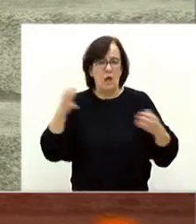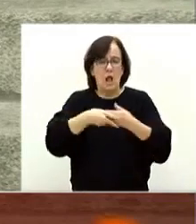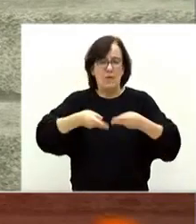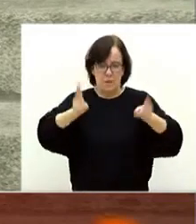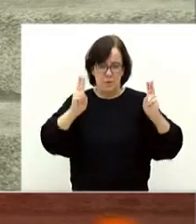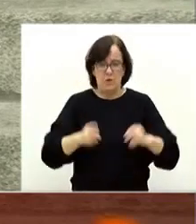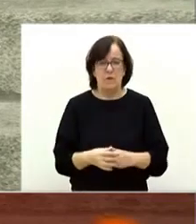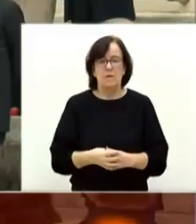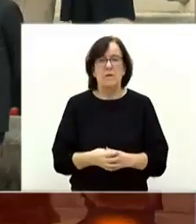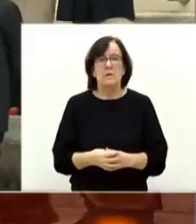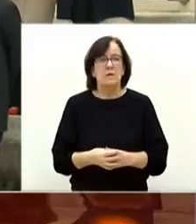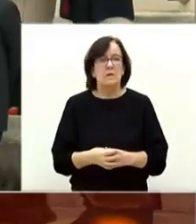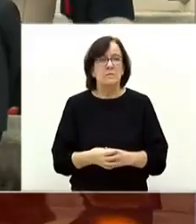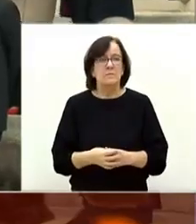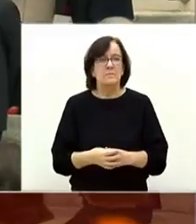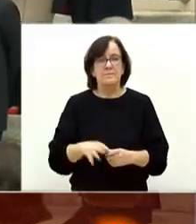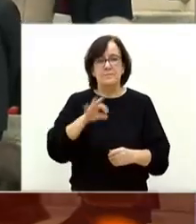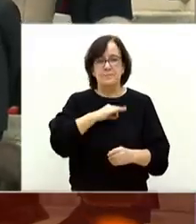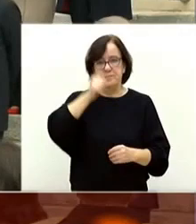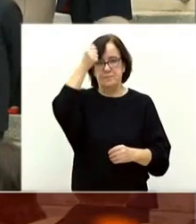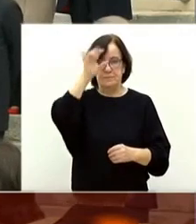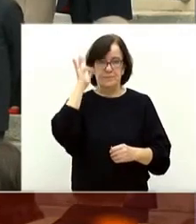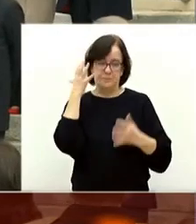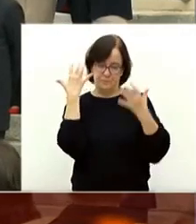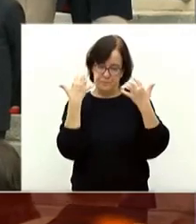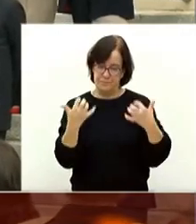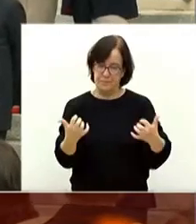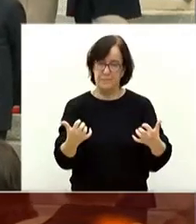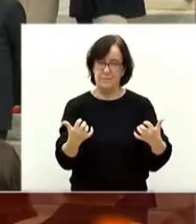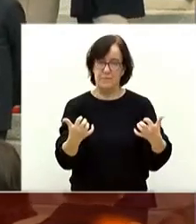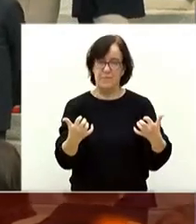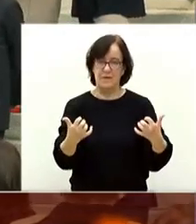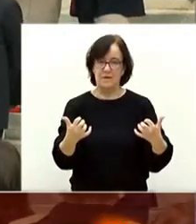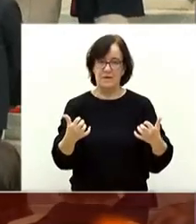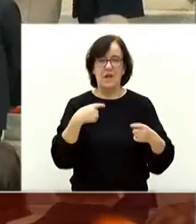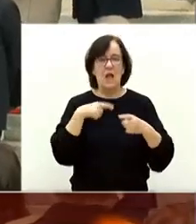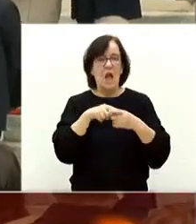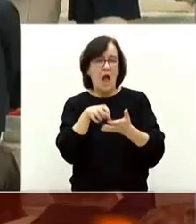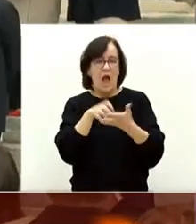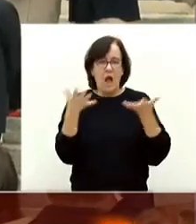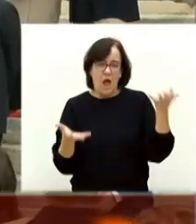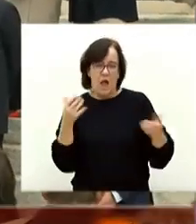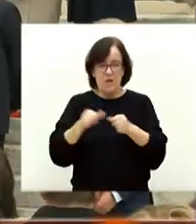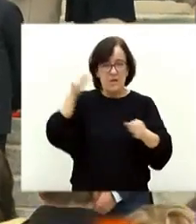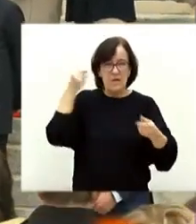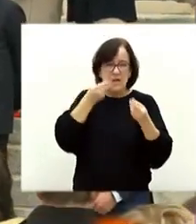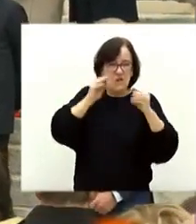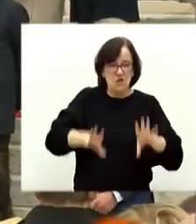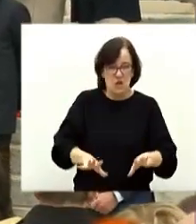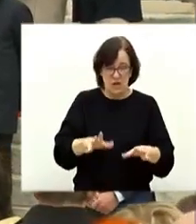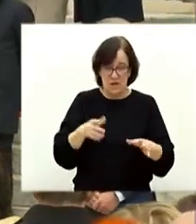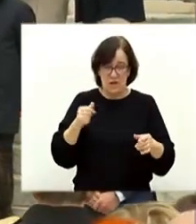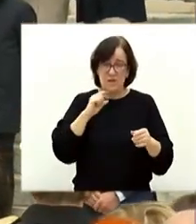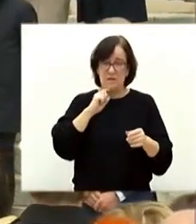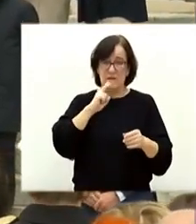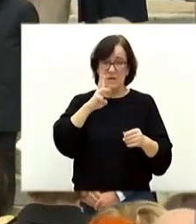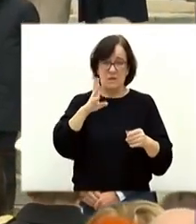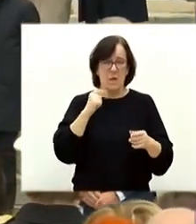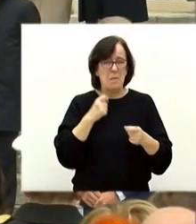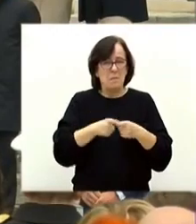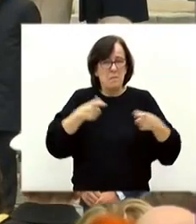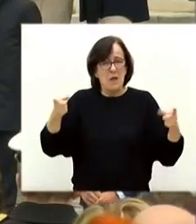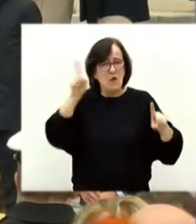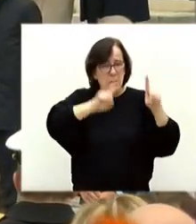democracia. Señoras y señores, las vicisitudes históricas que estamos viviendo en estos años han acrecentado